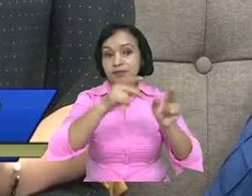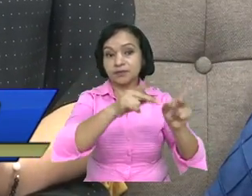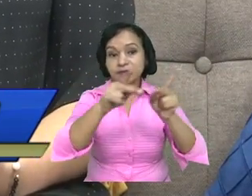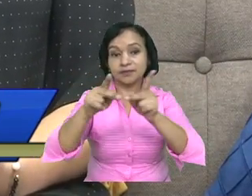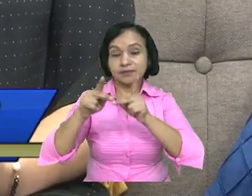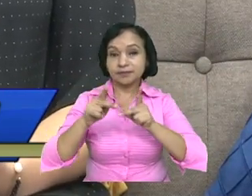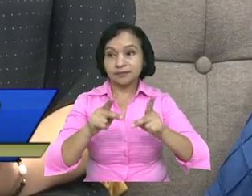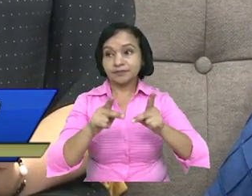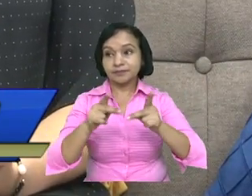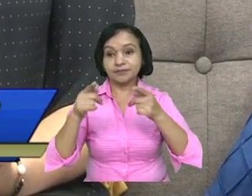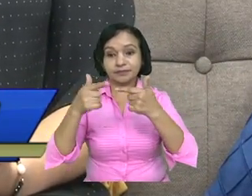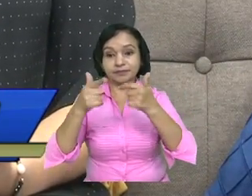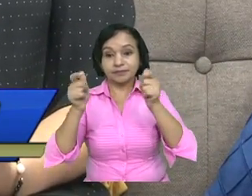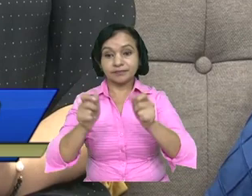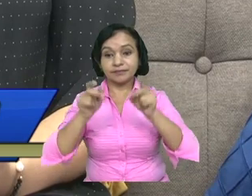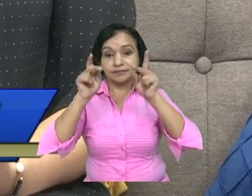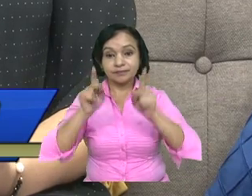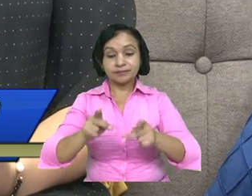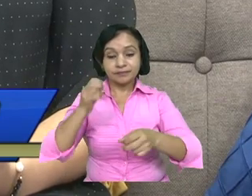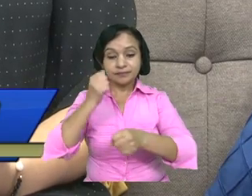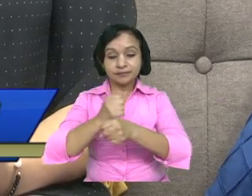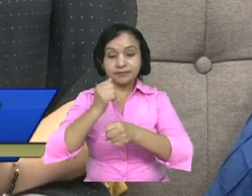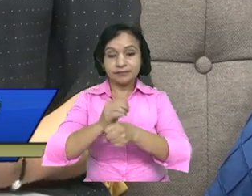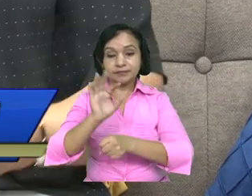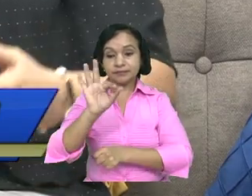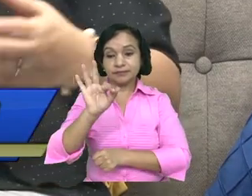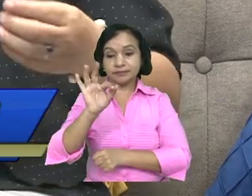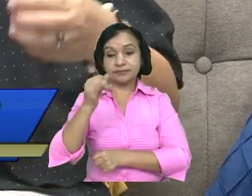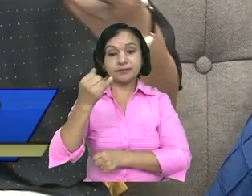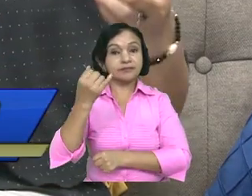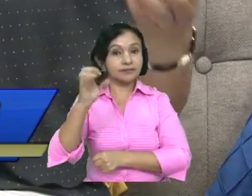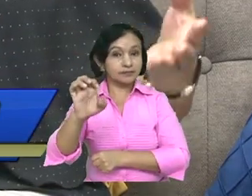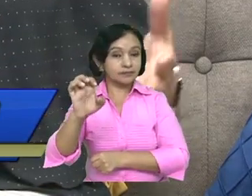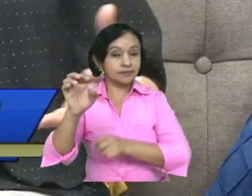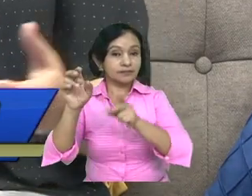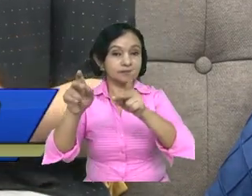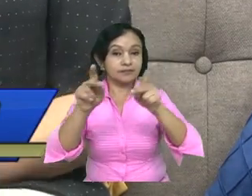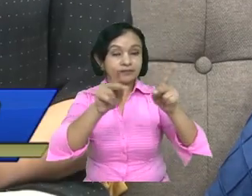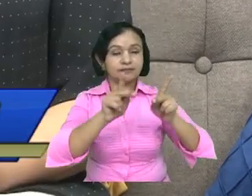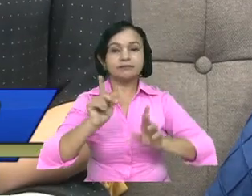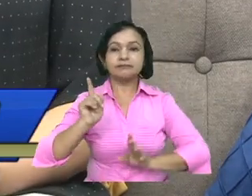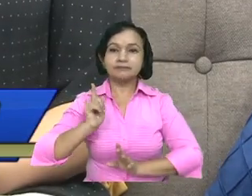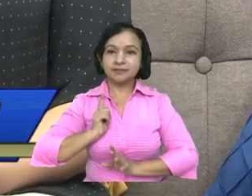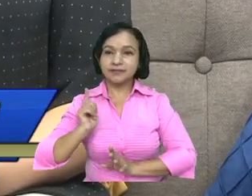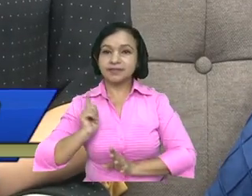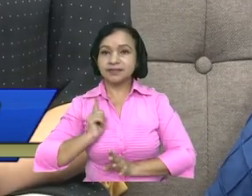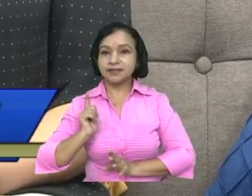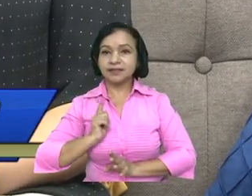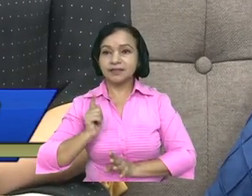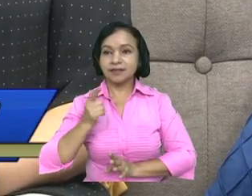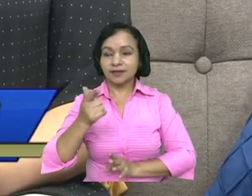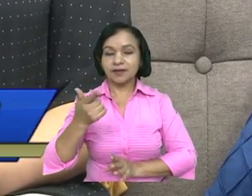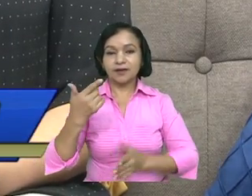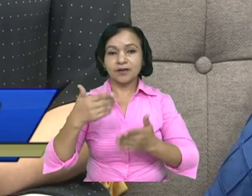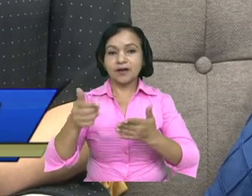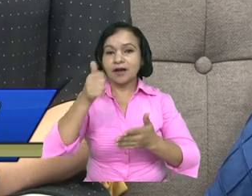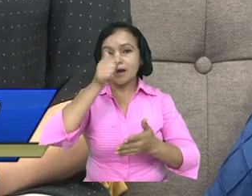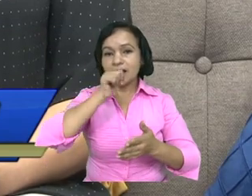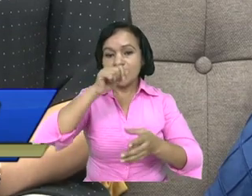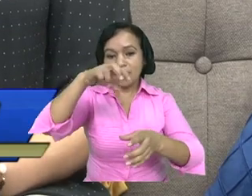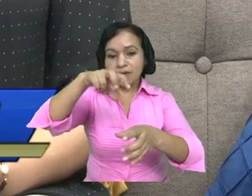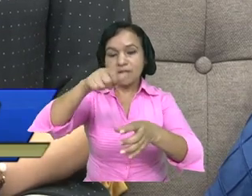comunidades al personal del FICE para que las comunidades tengan pues acceso al vital